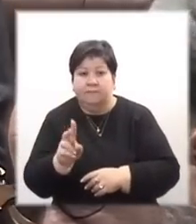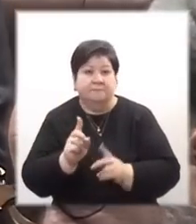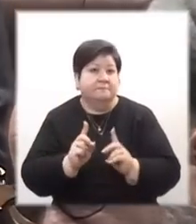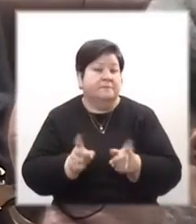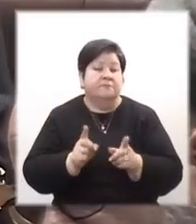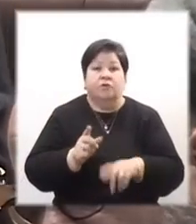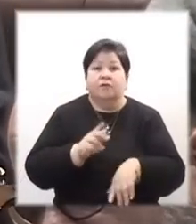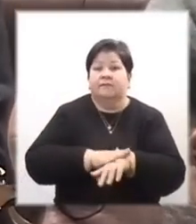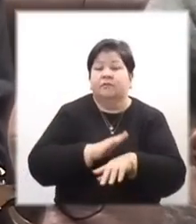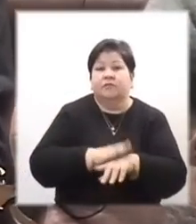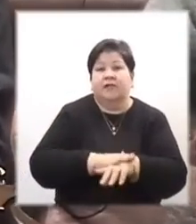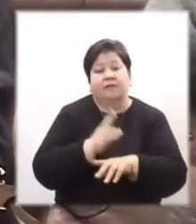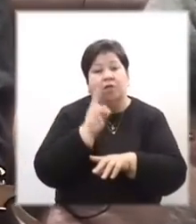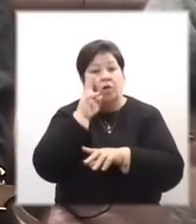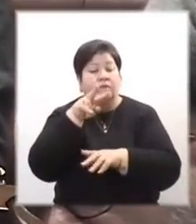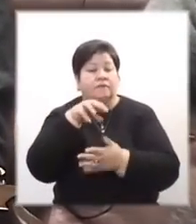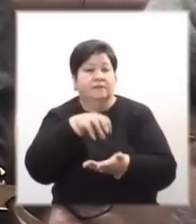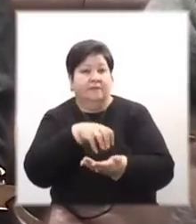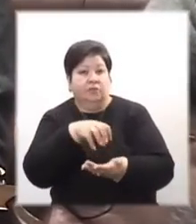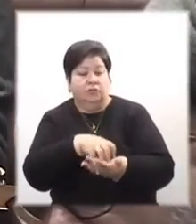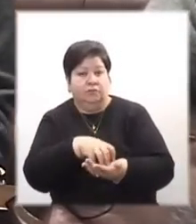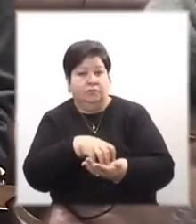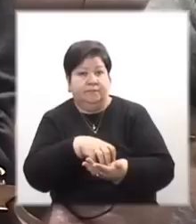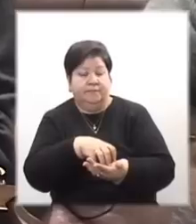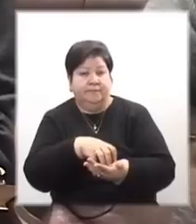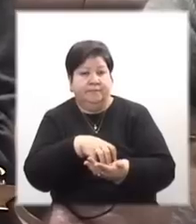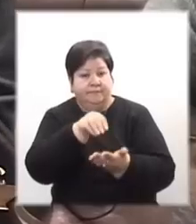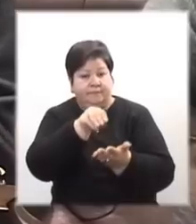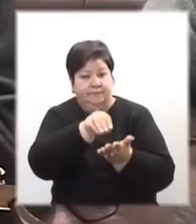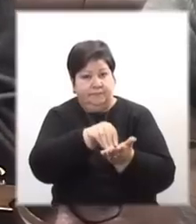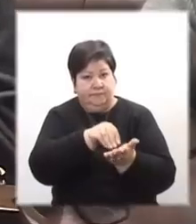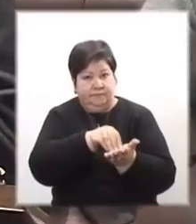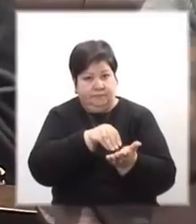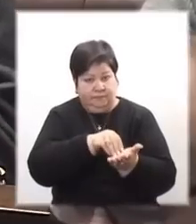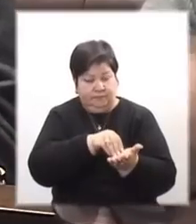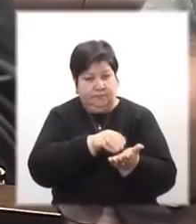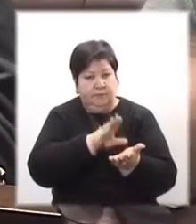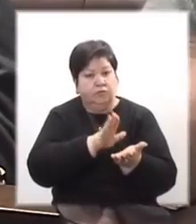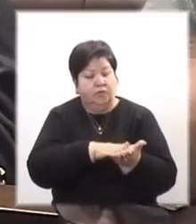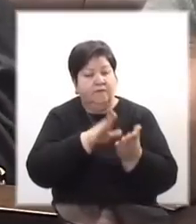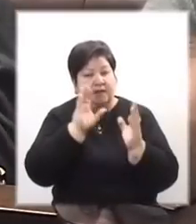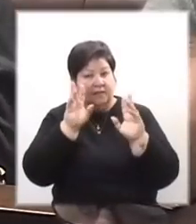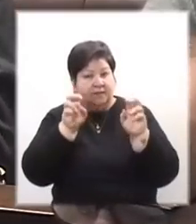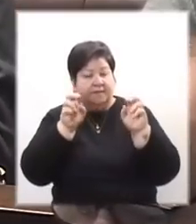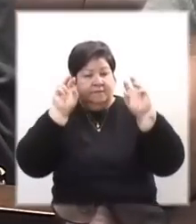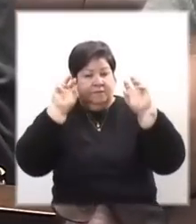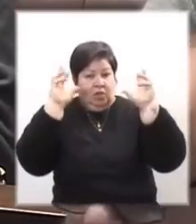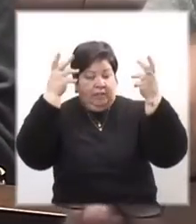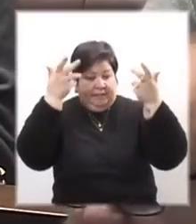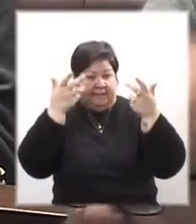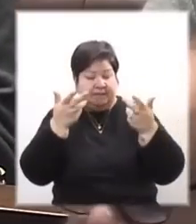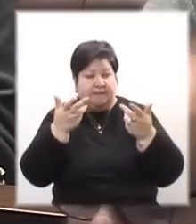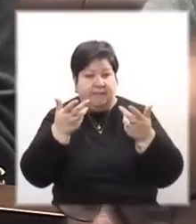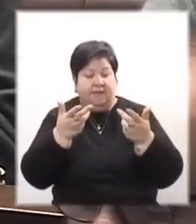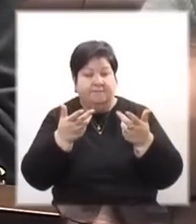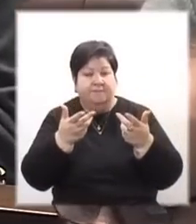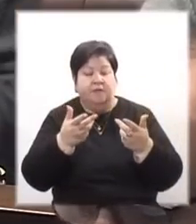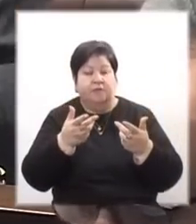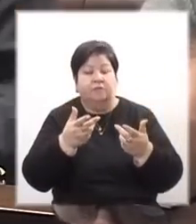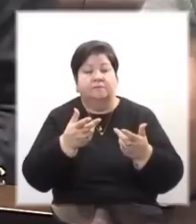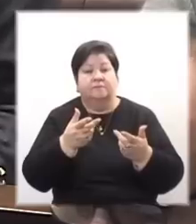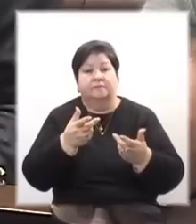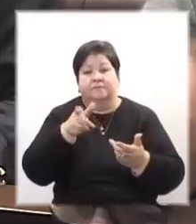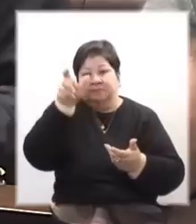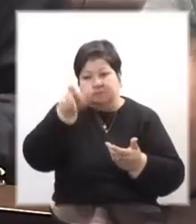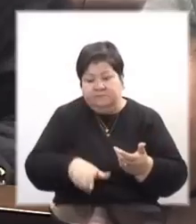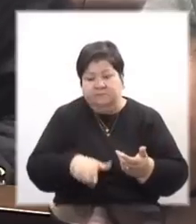propio responsable del Observatorio de Violencia y Criminalidad del Ministerio, el sociólogo Javier Donangelo, que